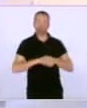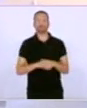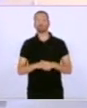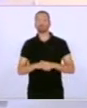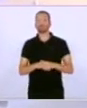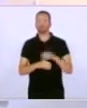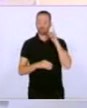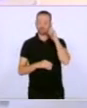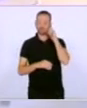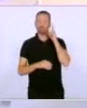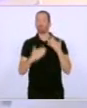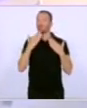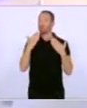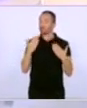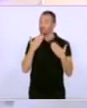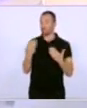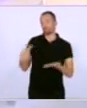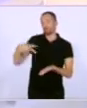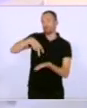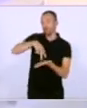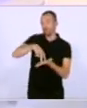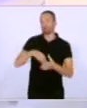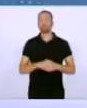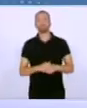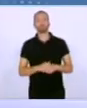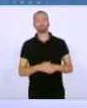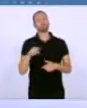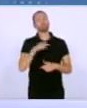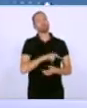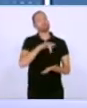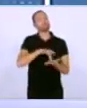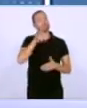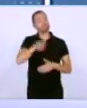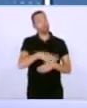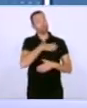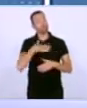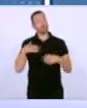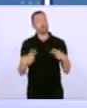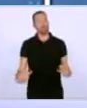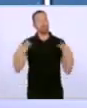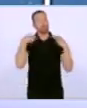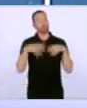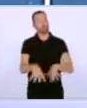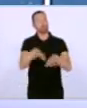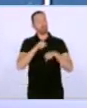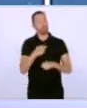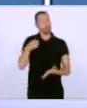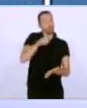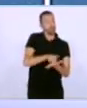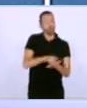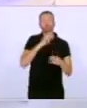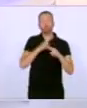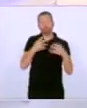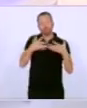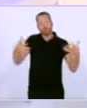esta noche opta Además usted ha revalidar su escaño en el congreso el lema luchar por lo que importa qué es lo